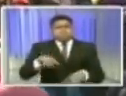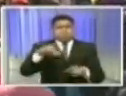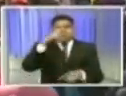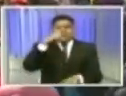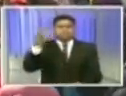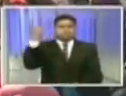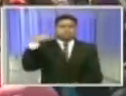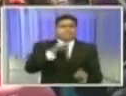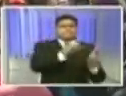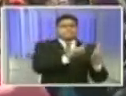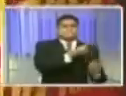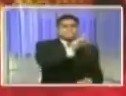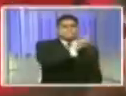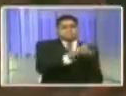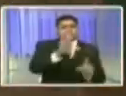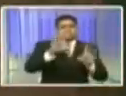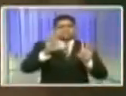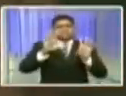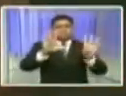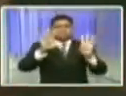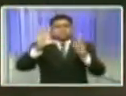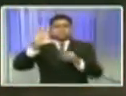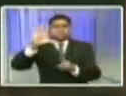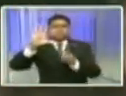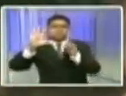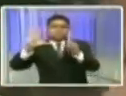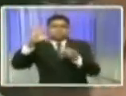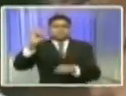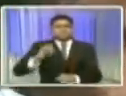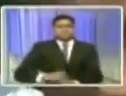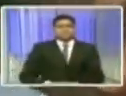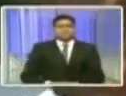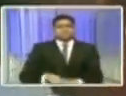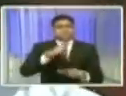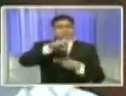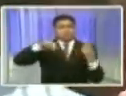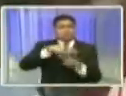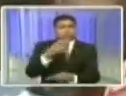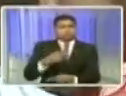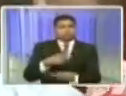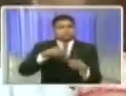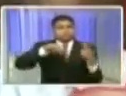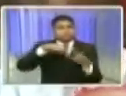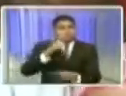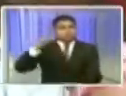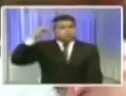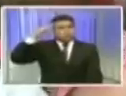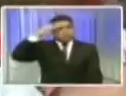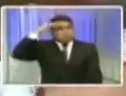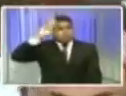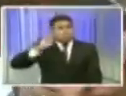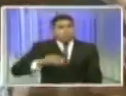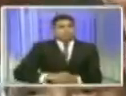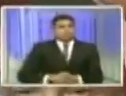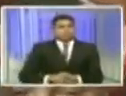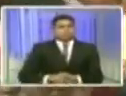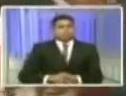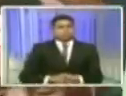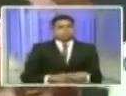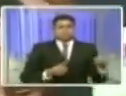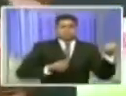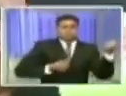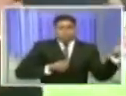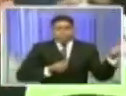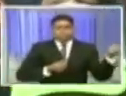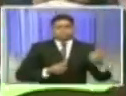Mayo francés, los 60 de la Revolución Cubana, del Che Guevara, del rock and roll, del